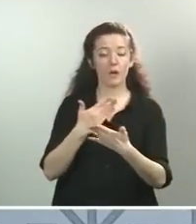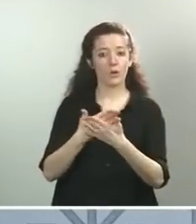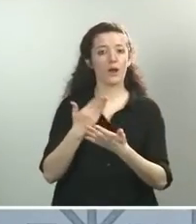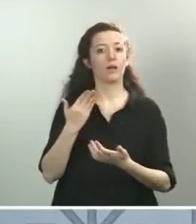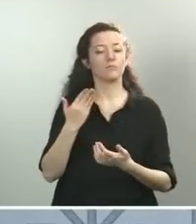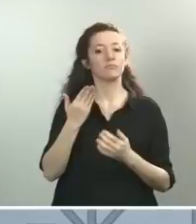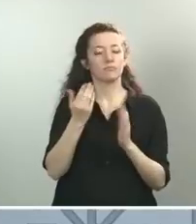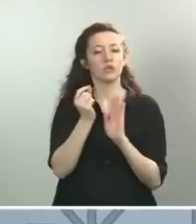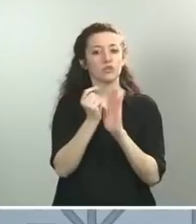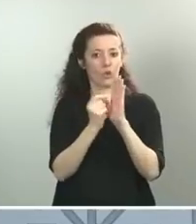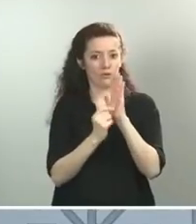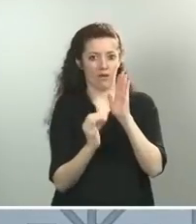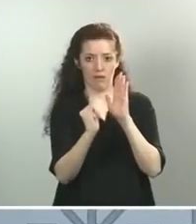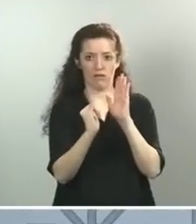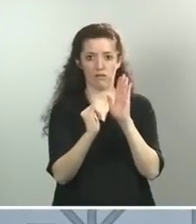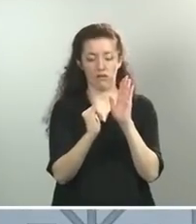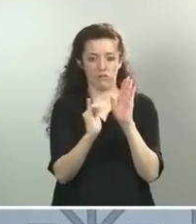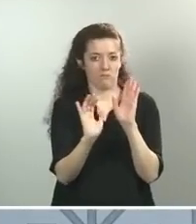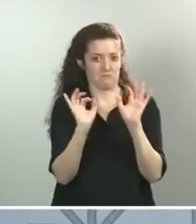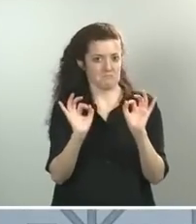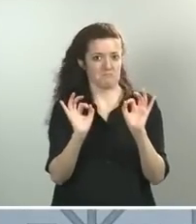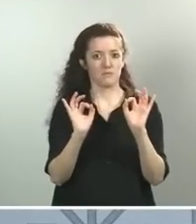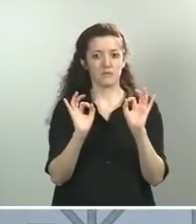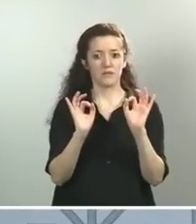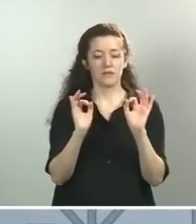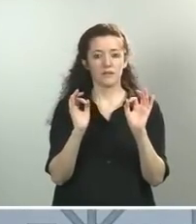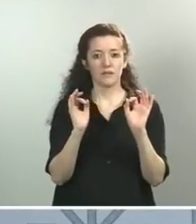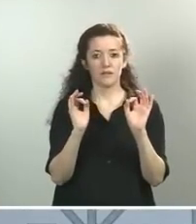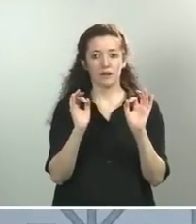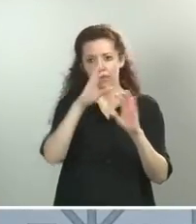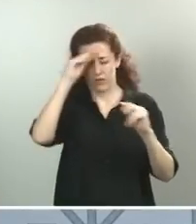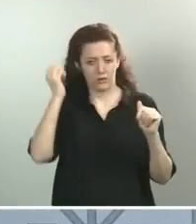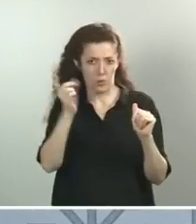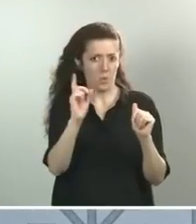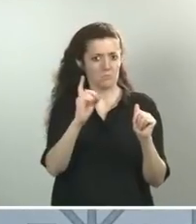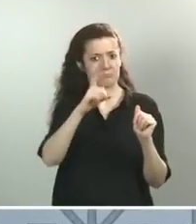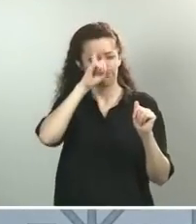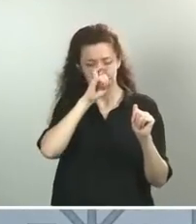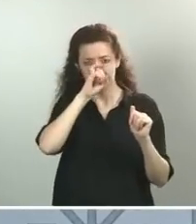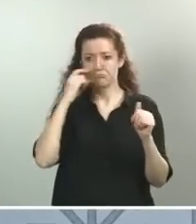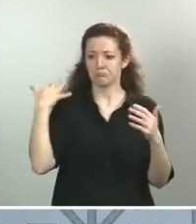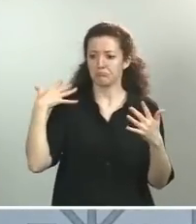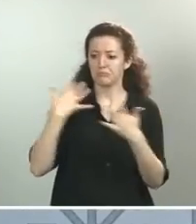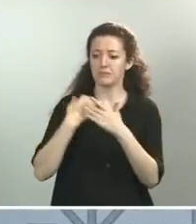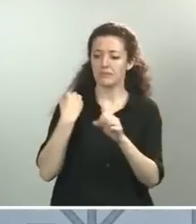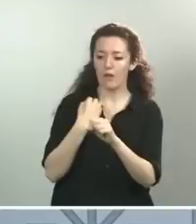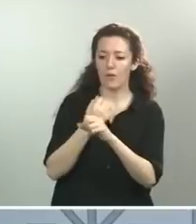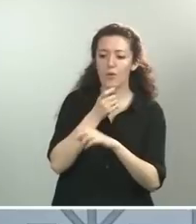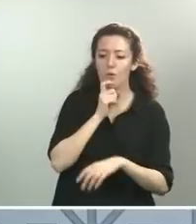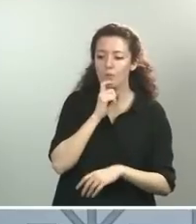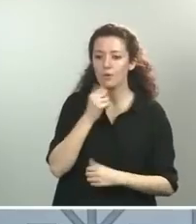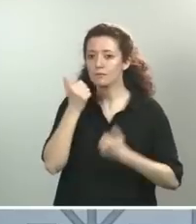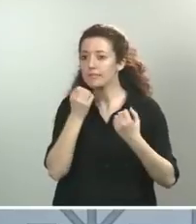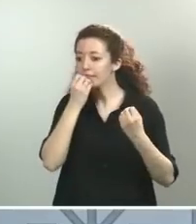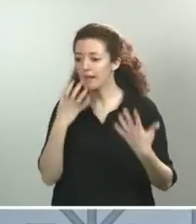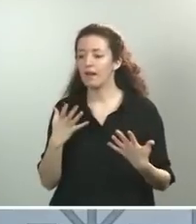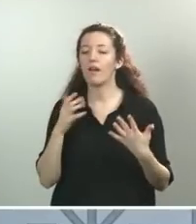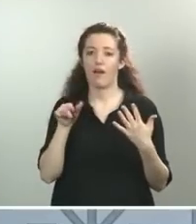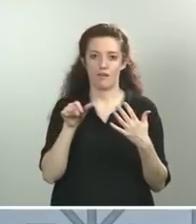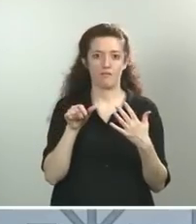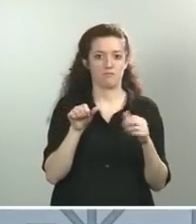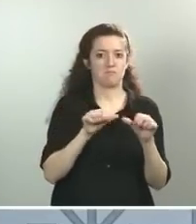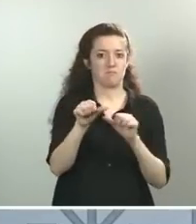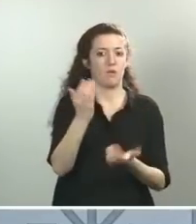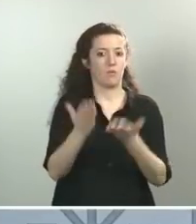Isto creo que é o que já se está facendo e o que os estudiantes deben tener en cuenta como o máis probable.